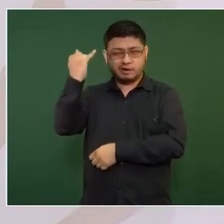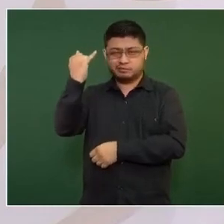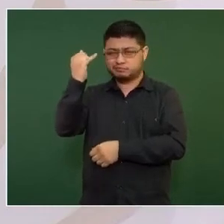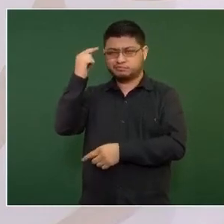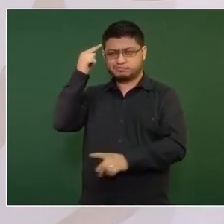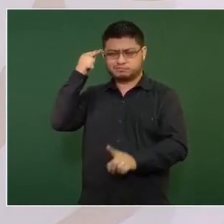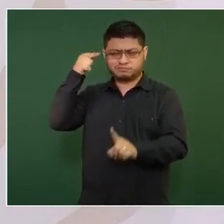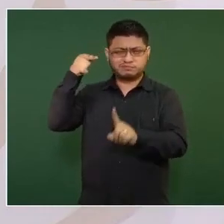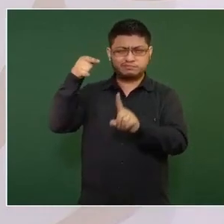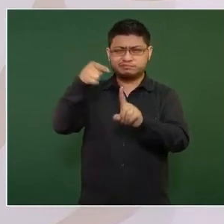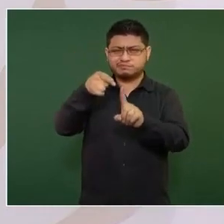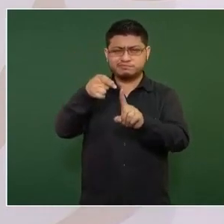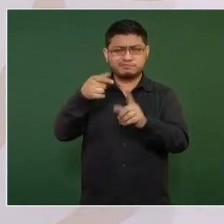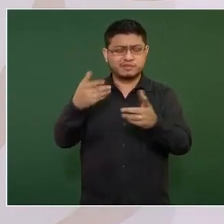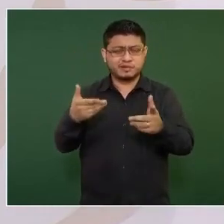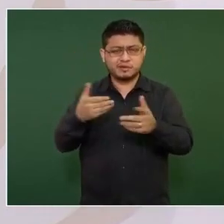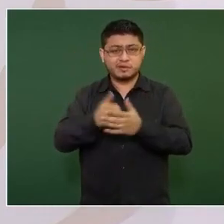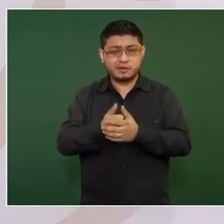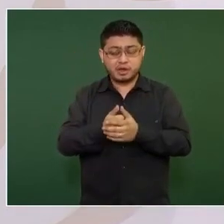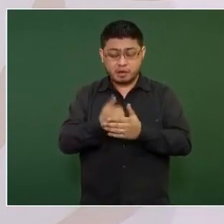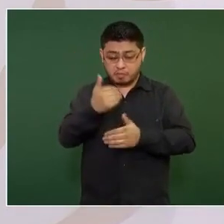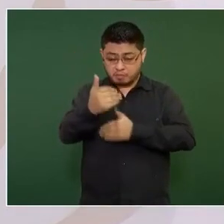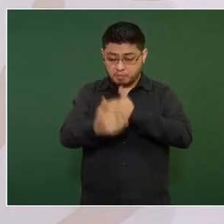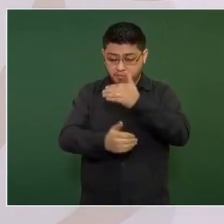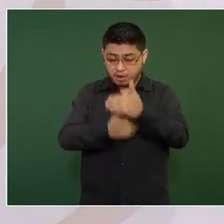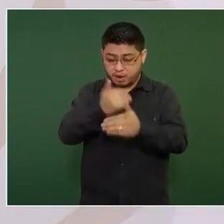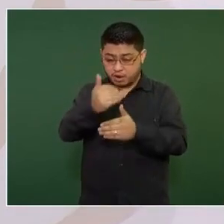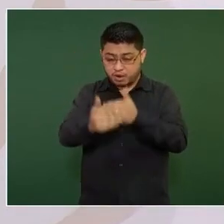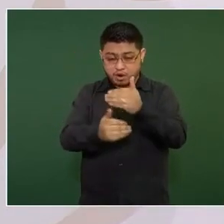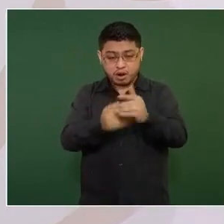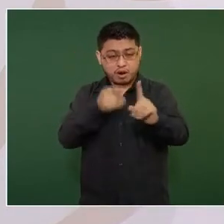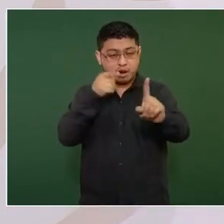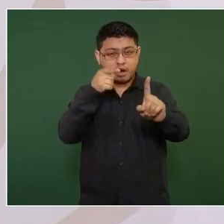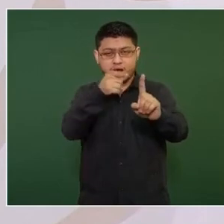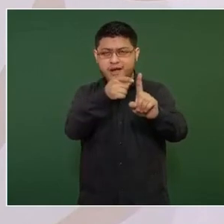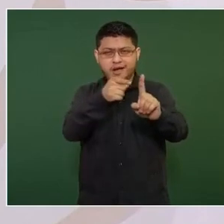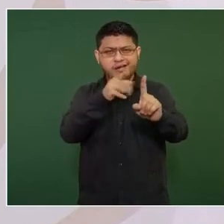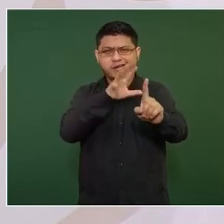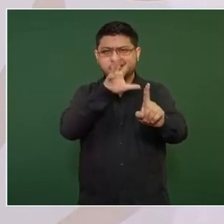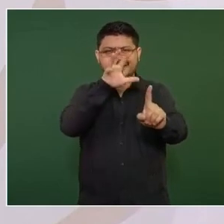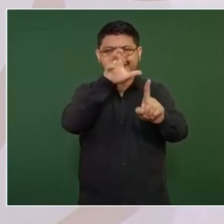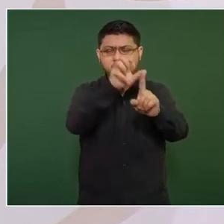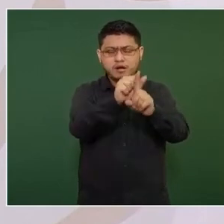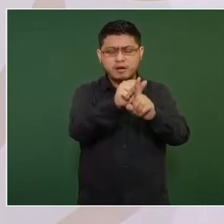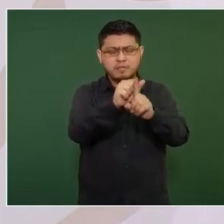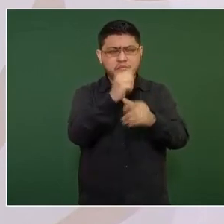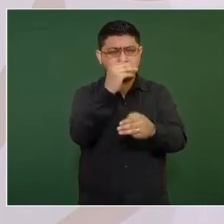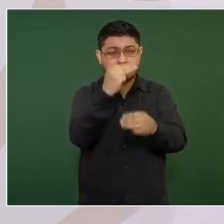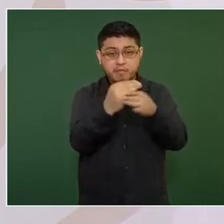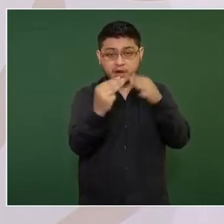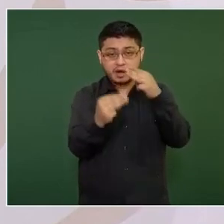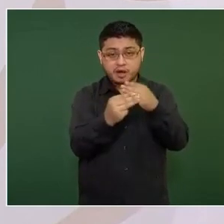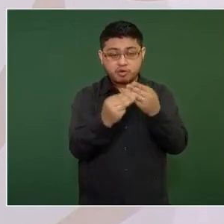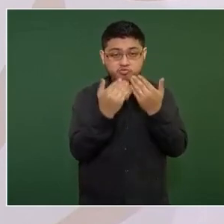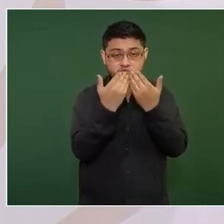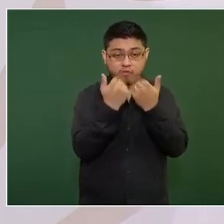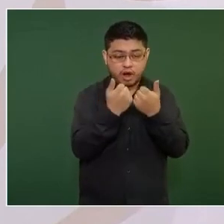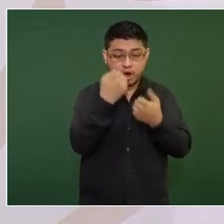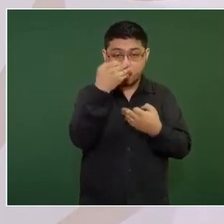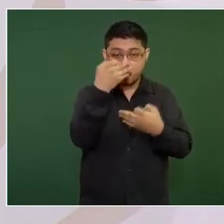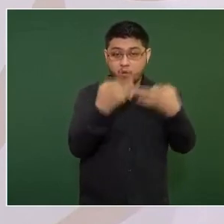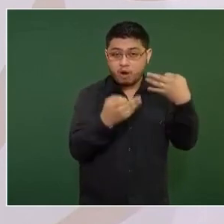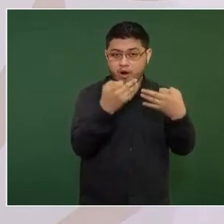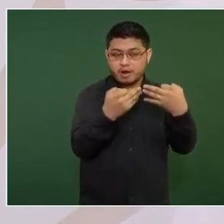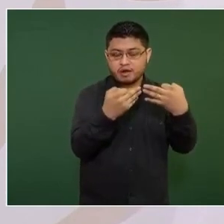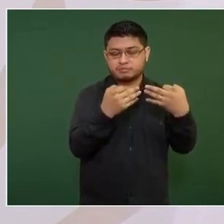apuesta por el progreso material sin justicia es política